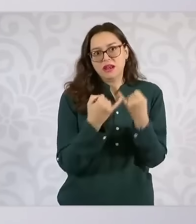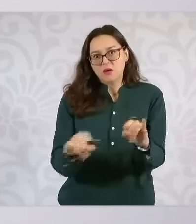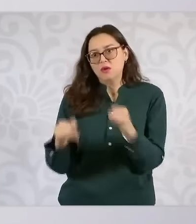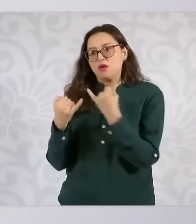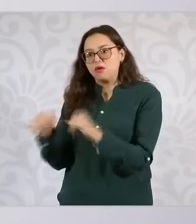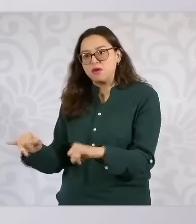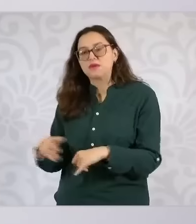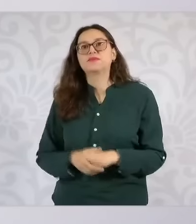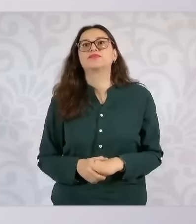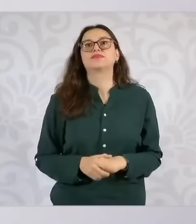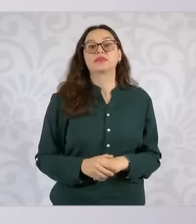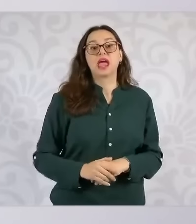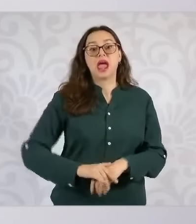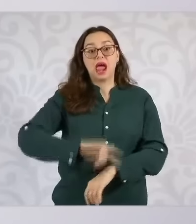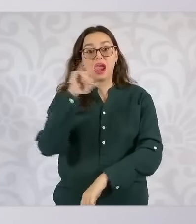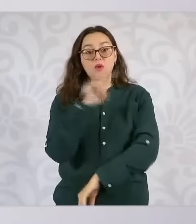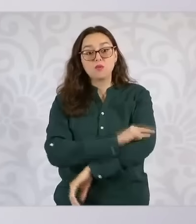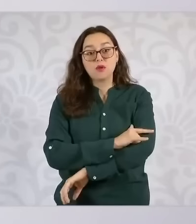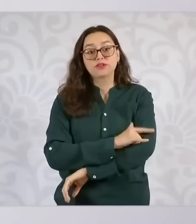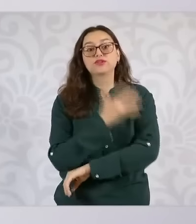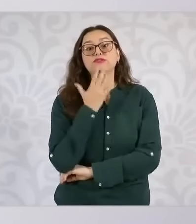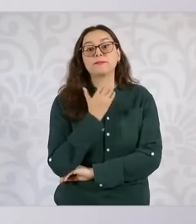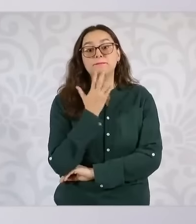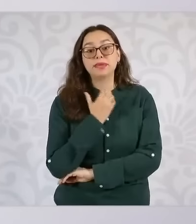del aeropuerto de Tepic.